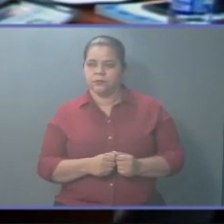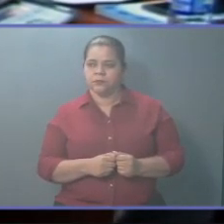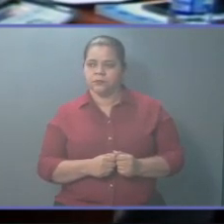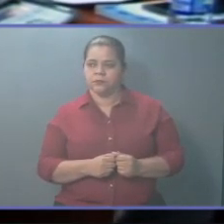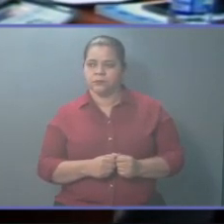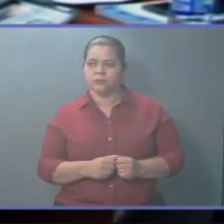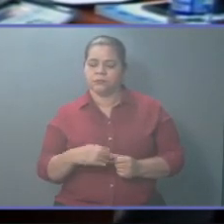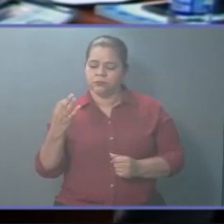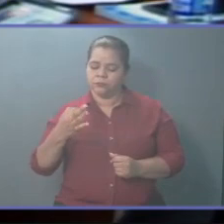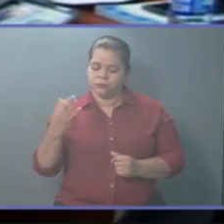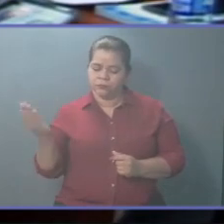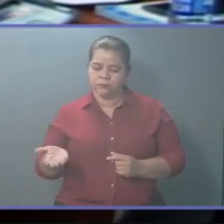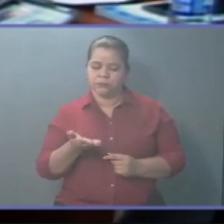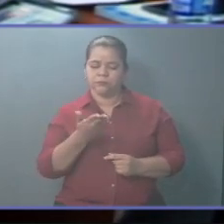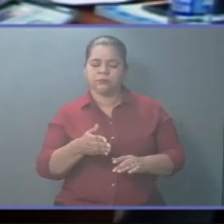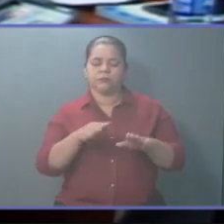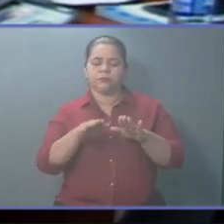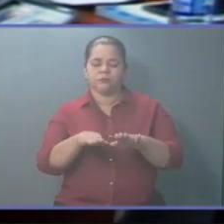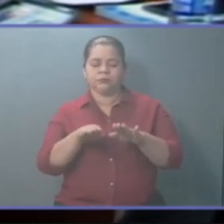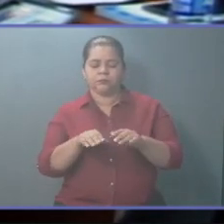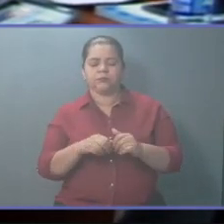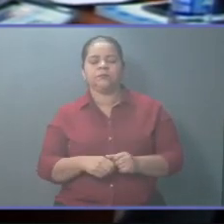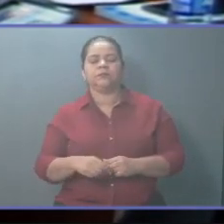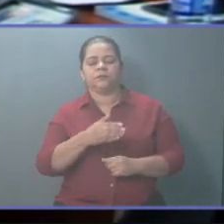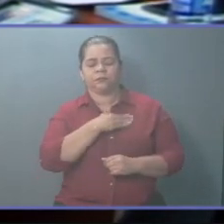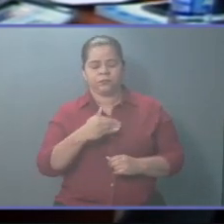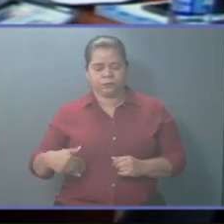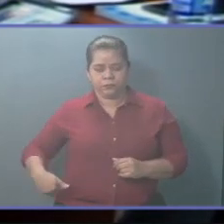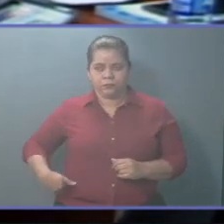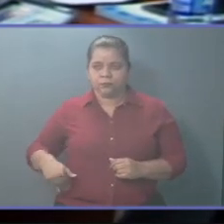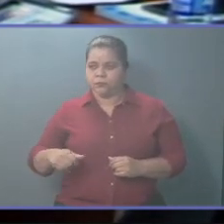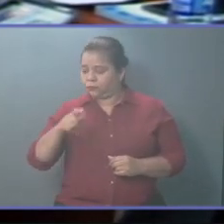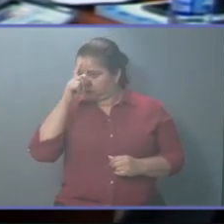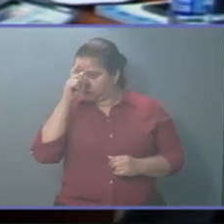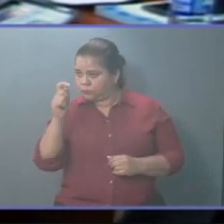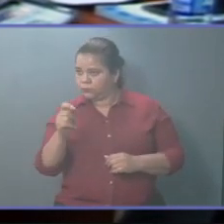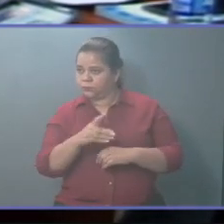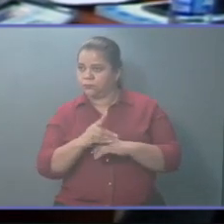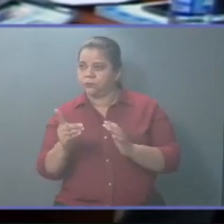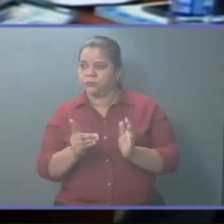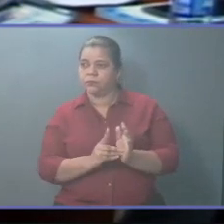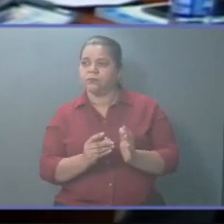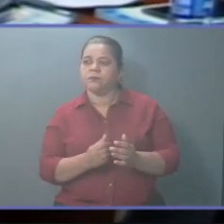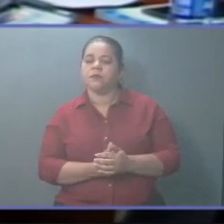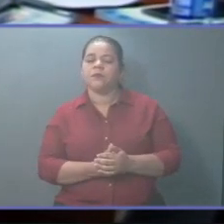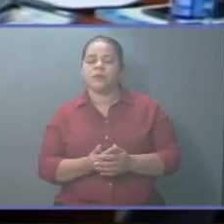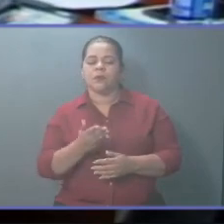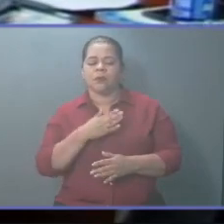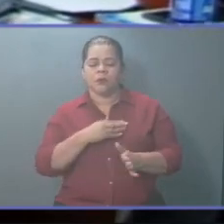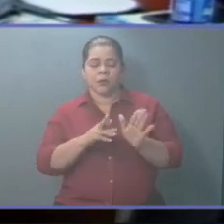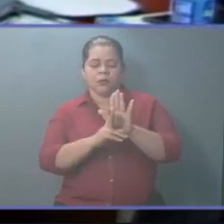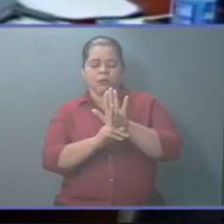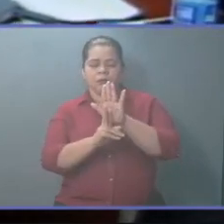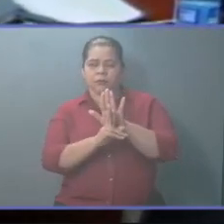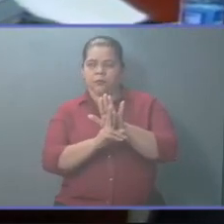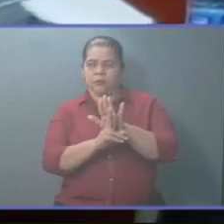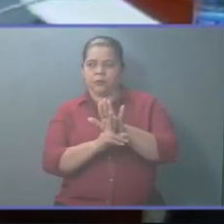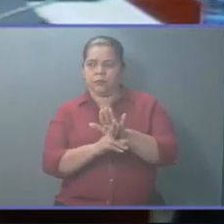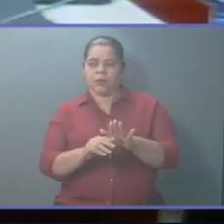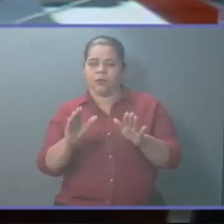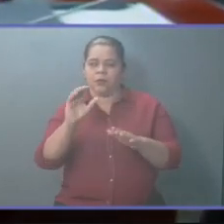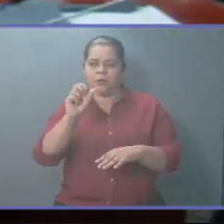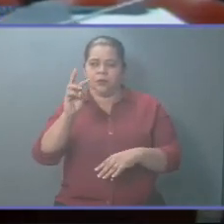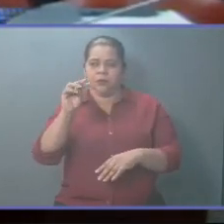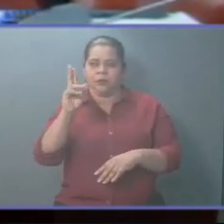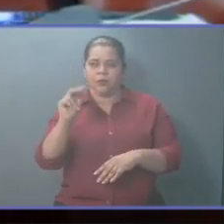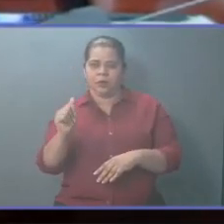Por favor, doctor. Sí, gracias, señor presidente, honorables diputados. Yo represento a la Cámara de